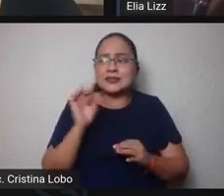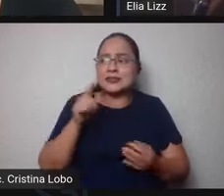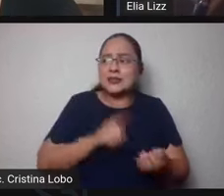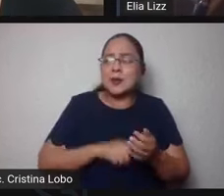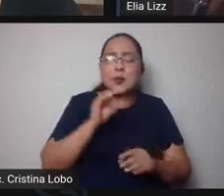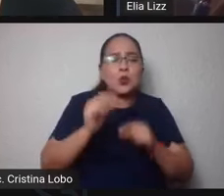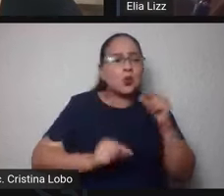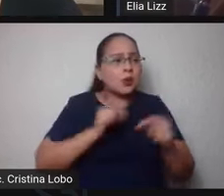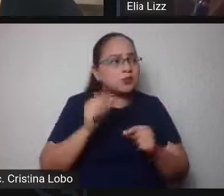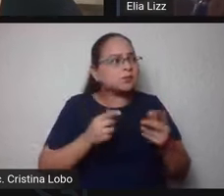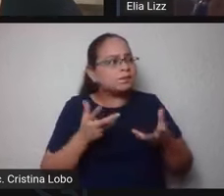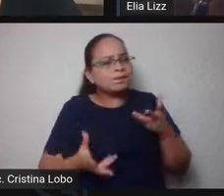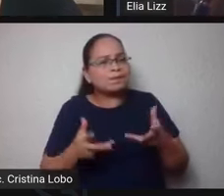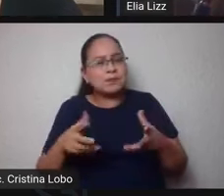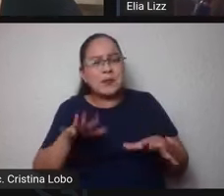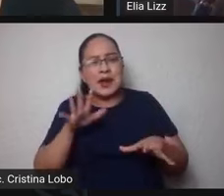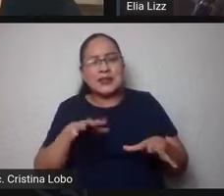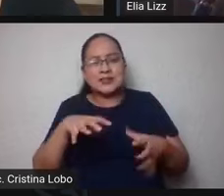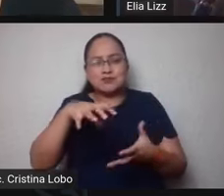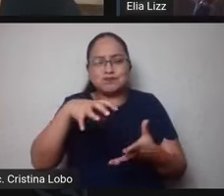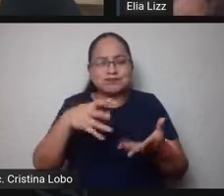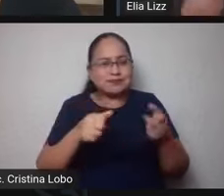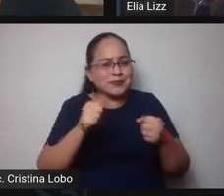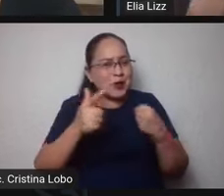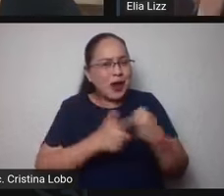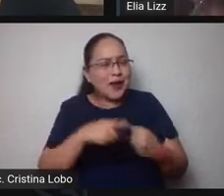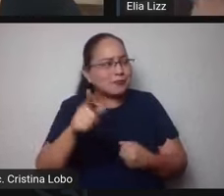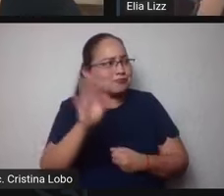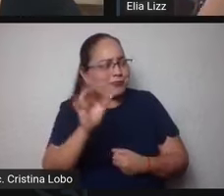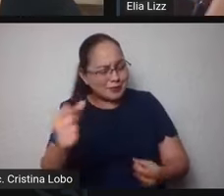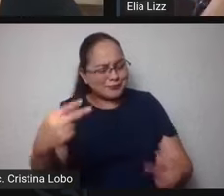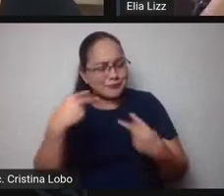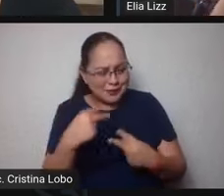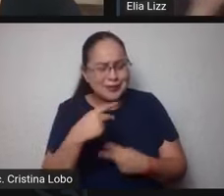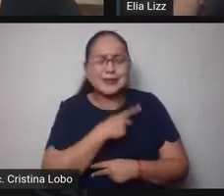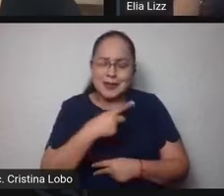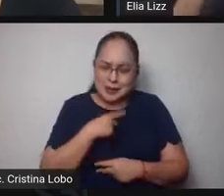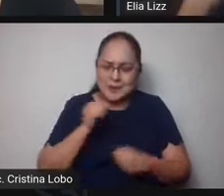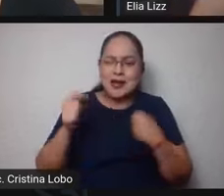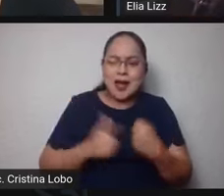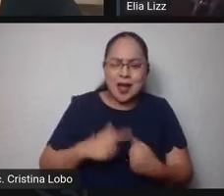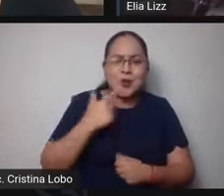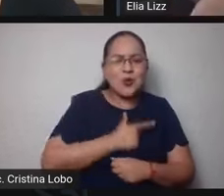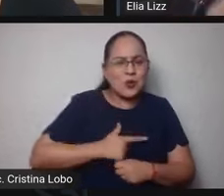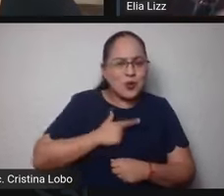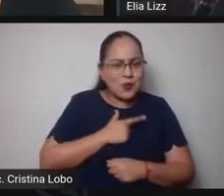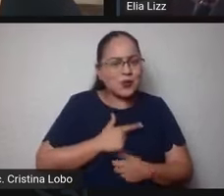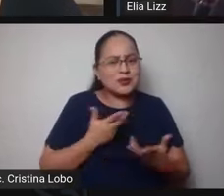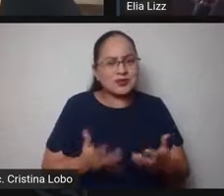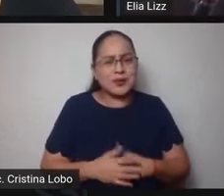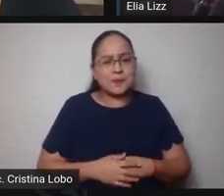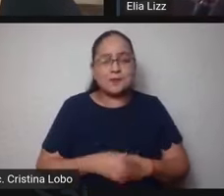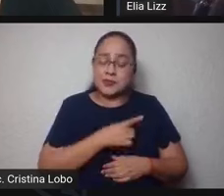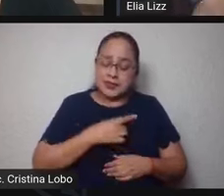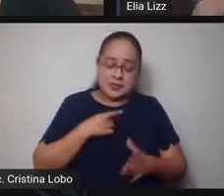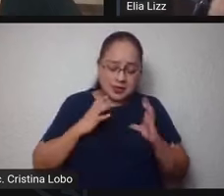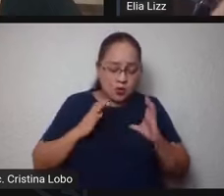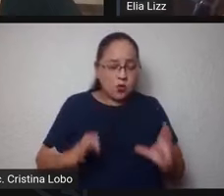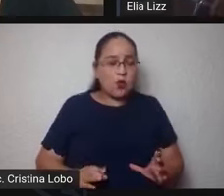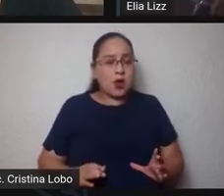si no me la puedo levantar, seguro a alguien le va a gustar colgada. También aquí tenemos que encontrar que aceptar nuestro cuerpo como